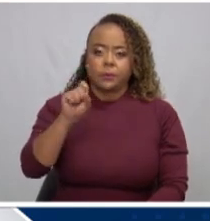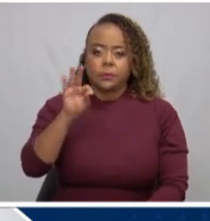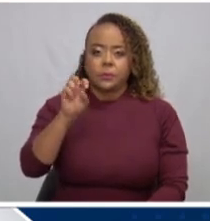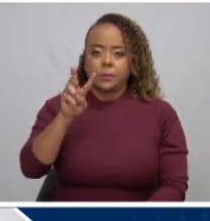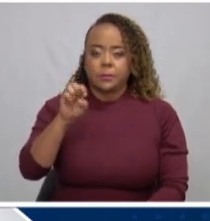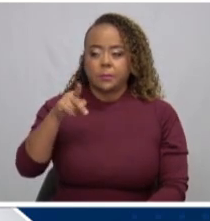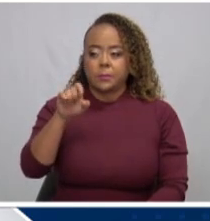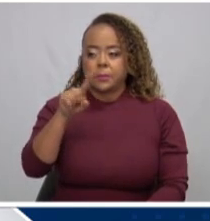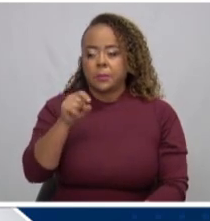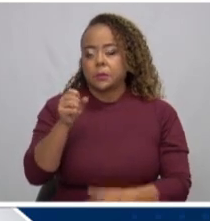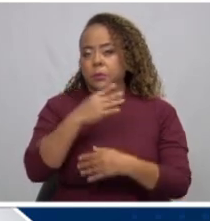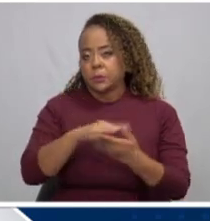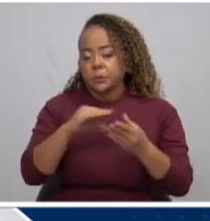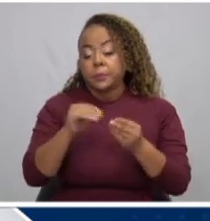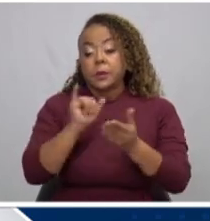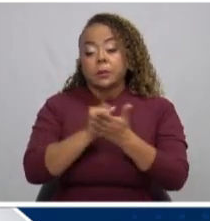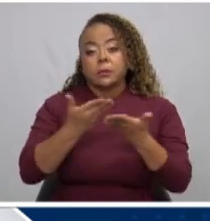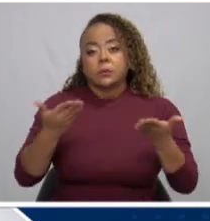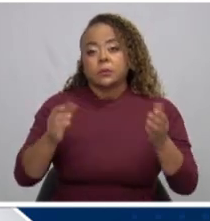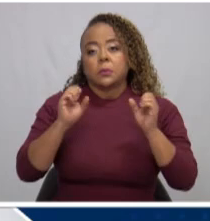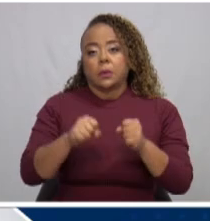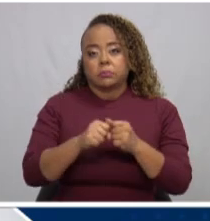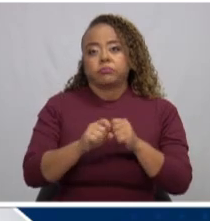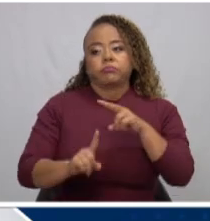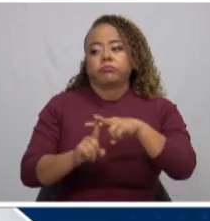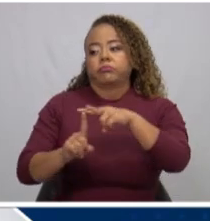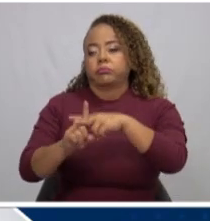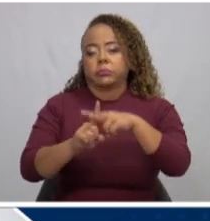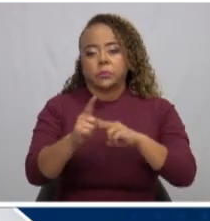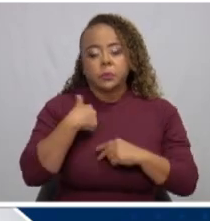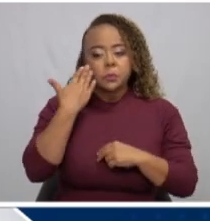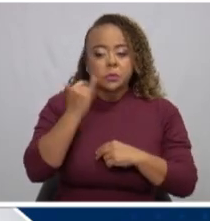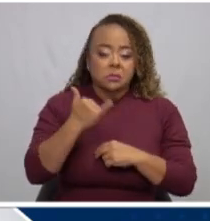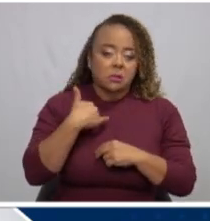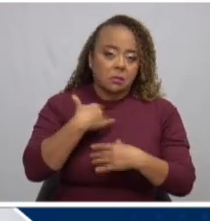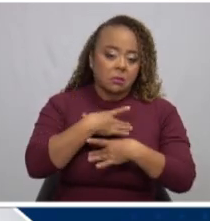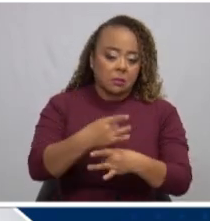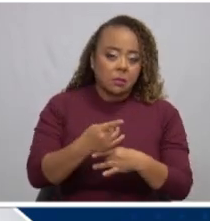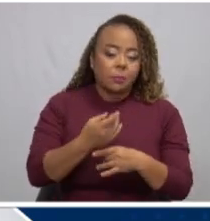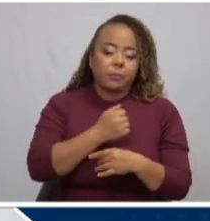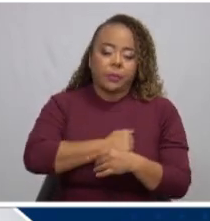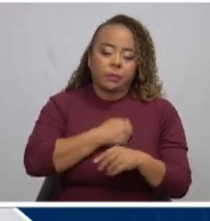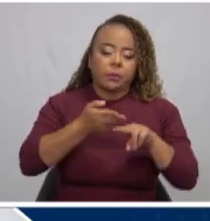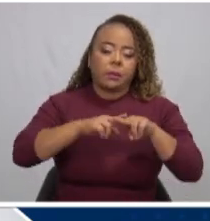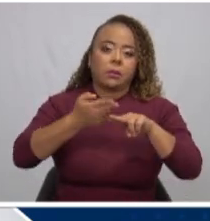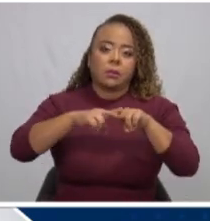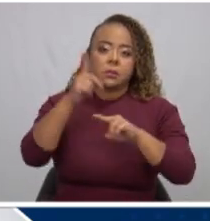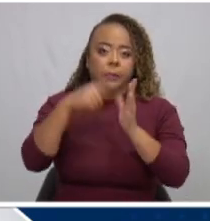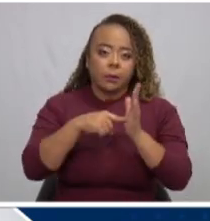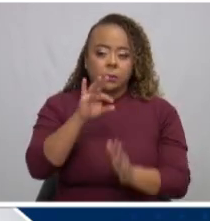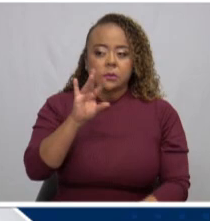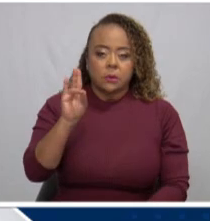contaba Cos estas cosas se van destapando yo no sé si adquieren intereses Porque si vos me decís adquirió intereses de